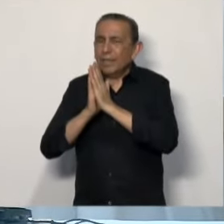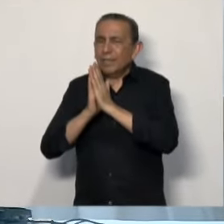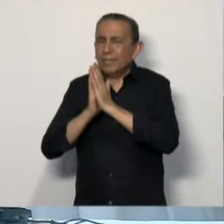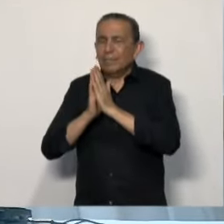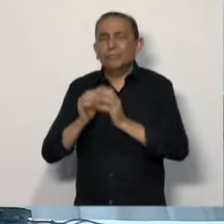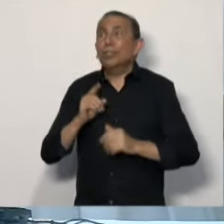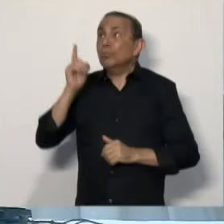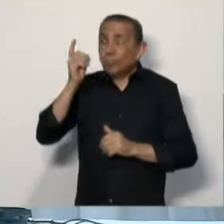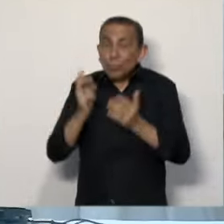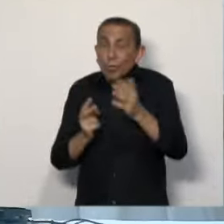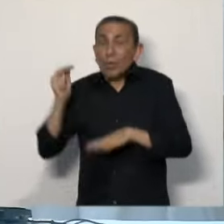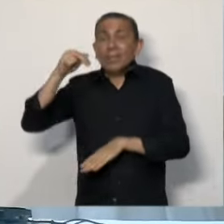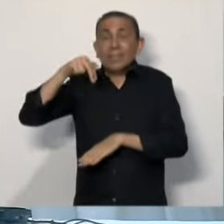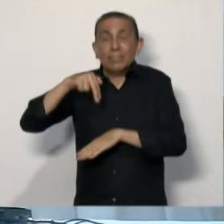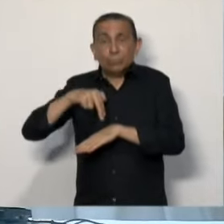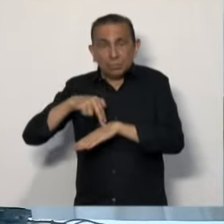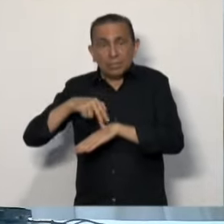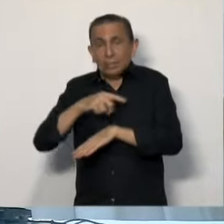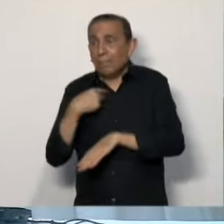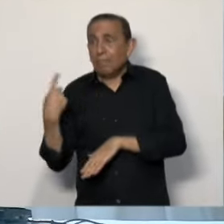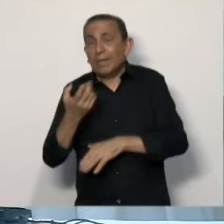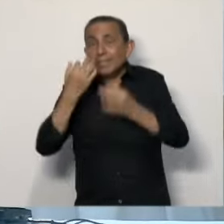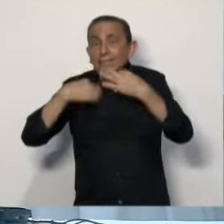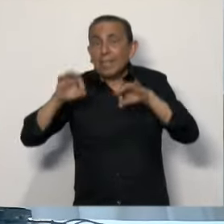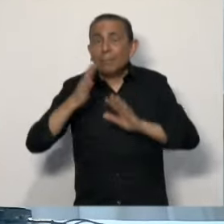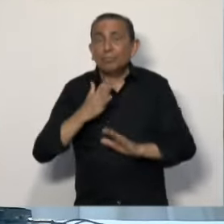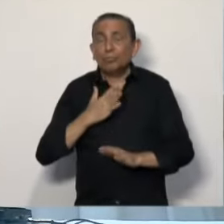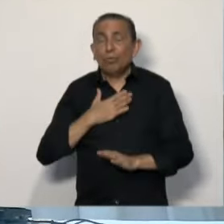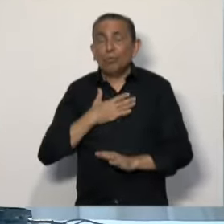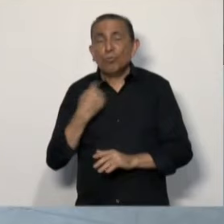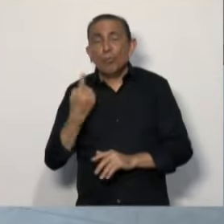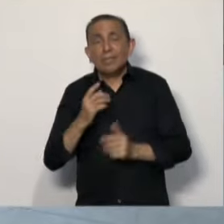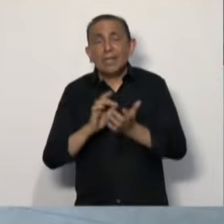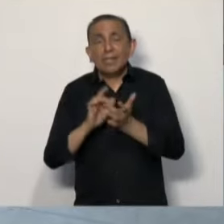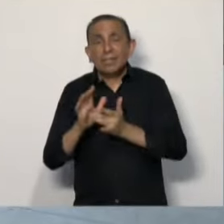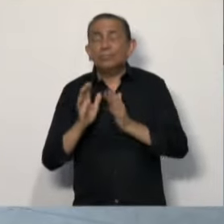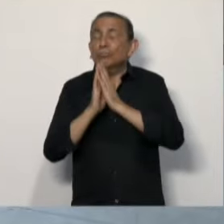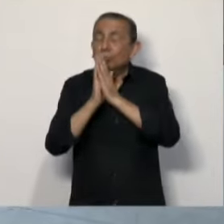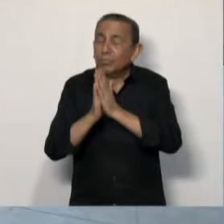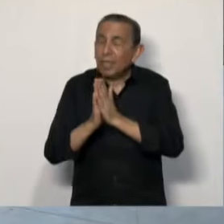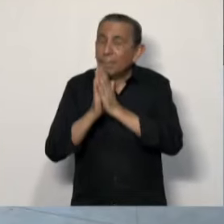Tú que resucitaste para nuestra justificación, Cristo, ten piedad.